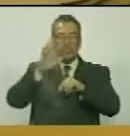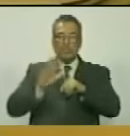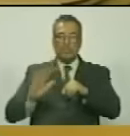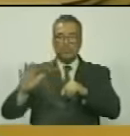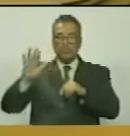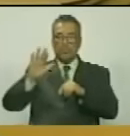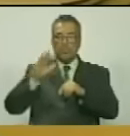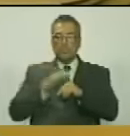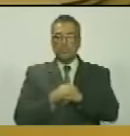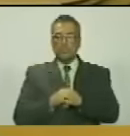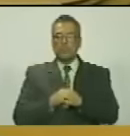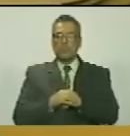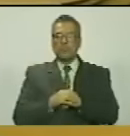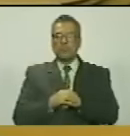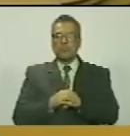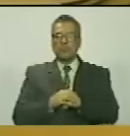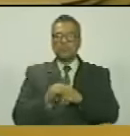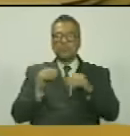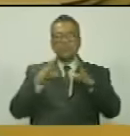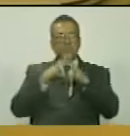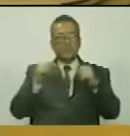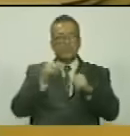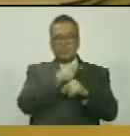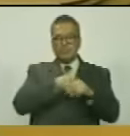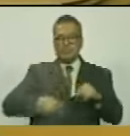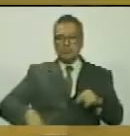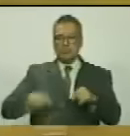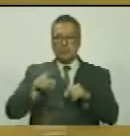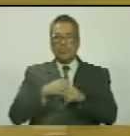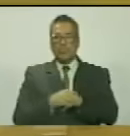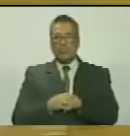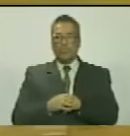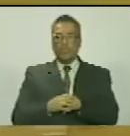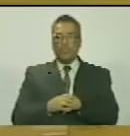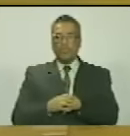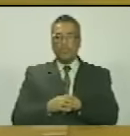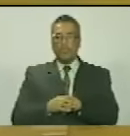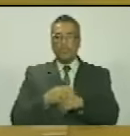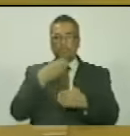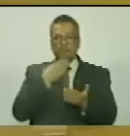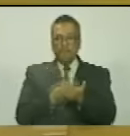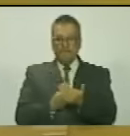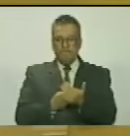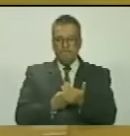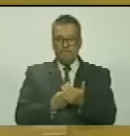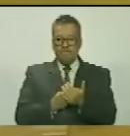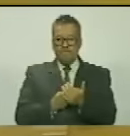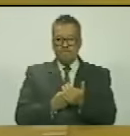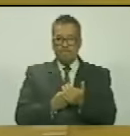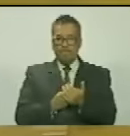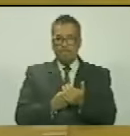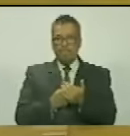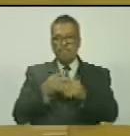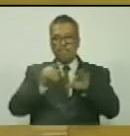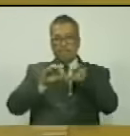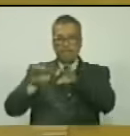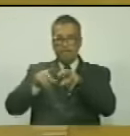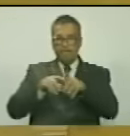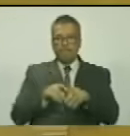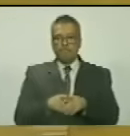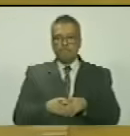República Bolivariana de Venezuela. Es todo, ciudadano presidente. Gracias, ciudadana secretaria.